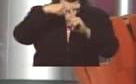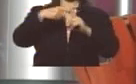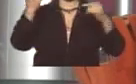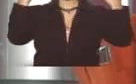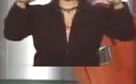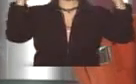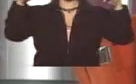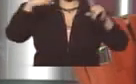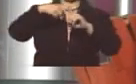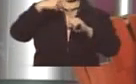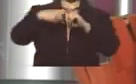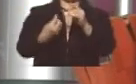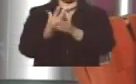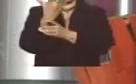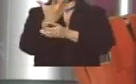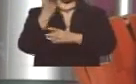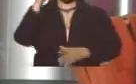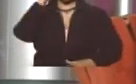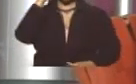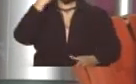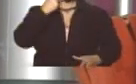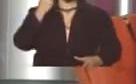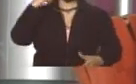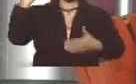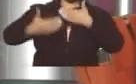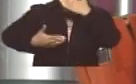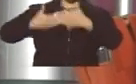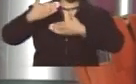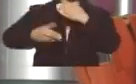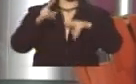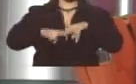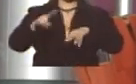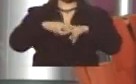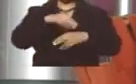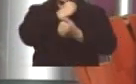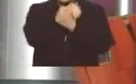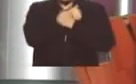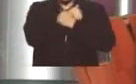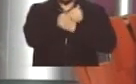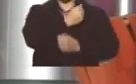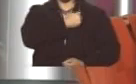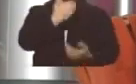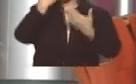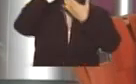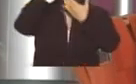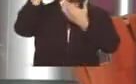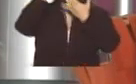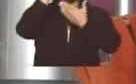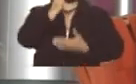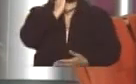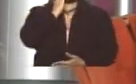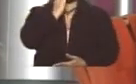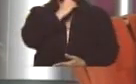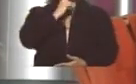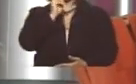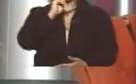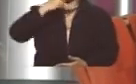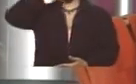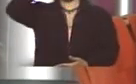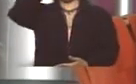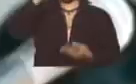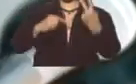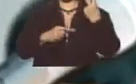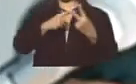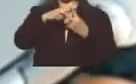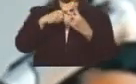mayos la fiesta de la cruz. Entonces, eso viene desde muy niña, ese amor, ese apego, y se lo agradezco muchísimo a mi madre y